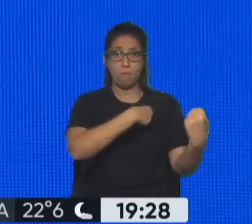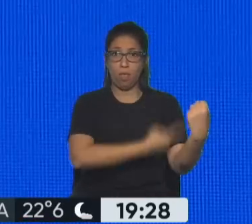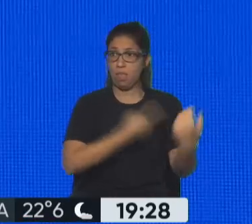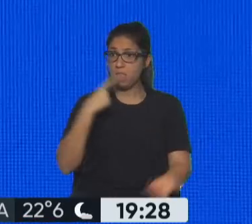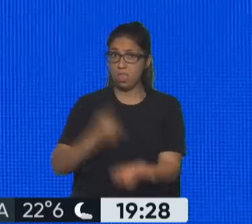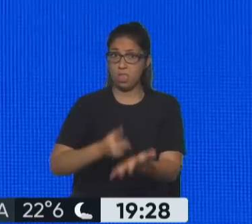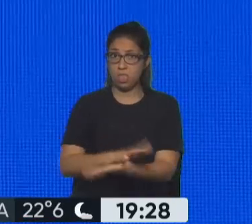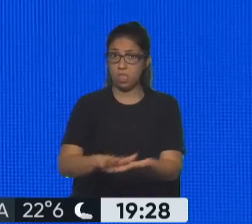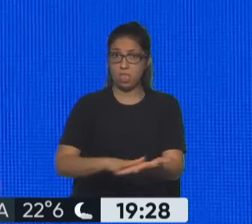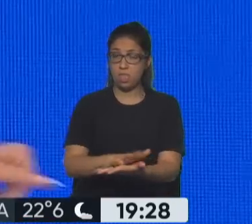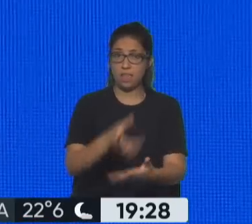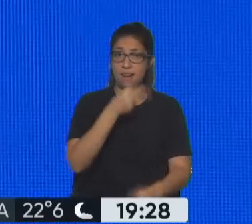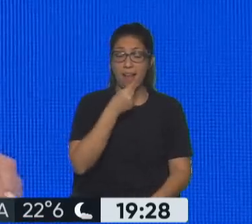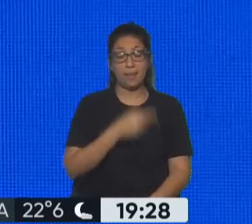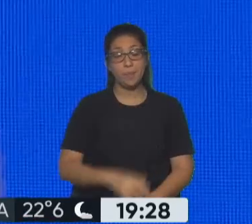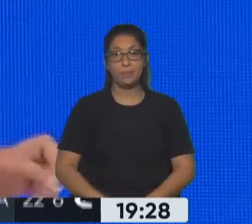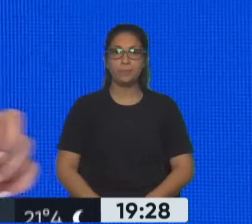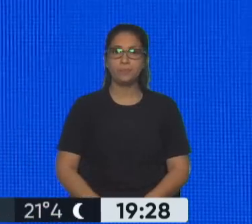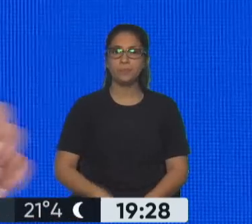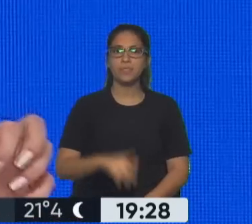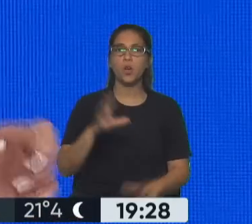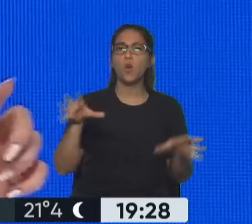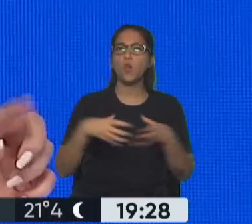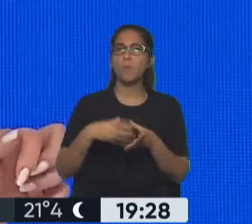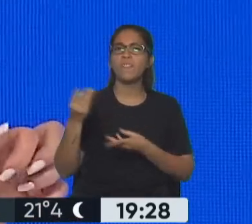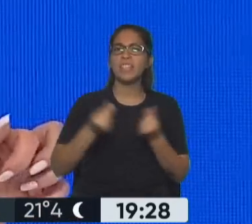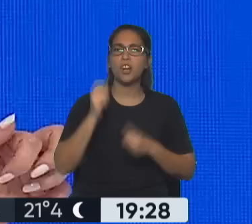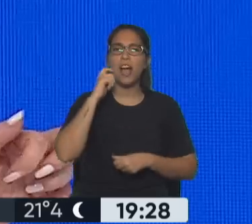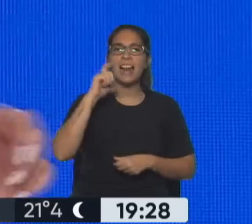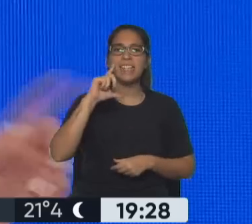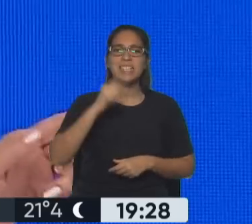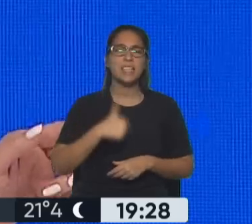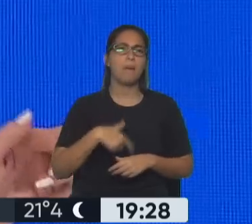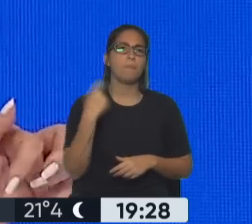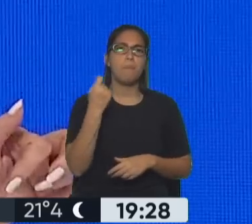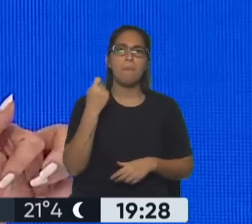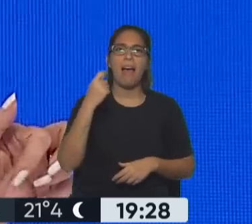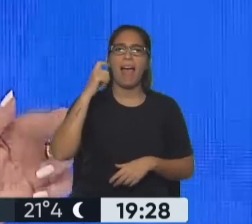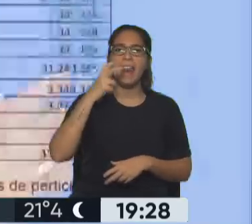resolvió eso. Bueno, Transener, Grupo Financiero Galicia, Pampa Energía,